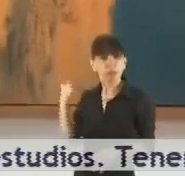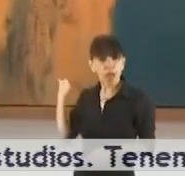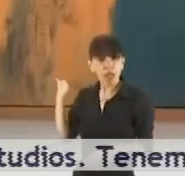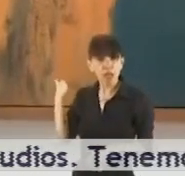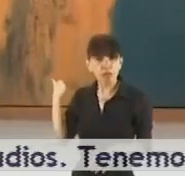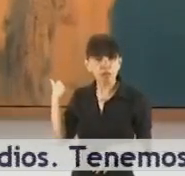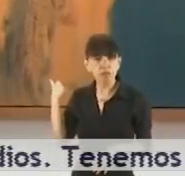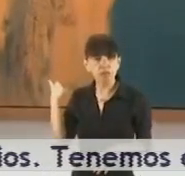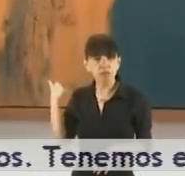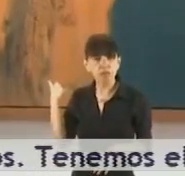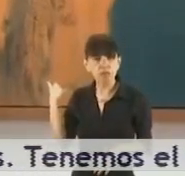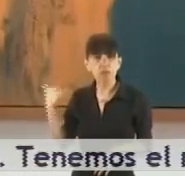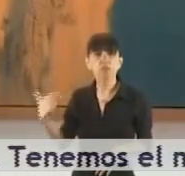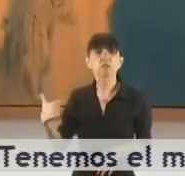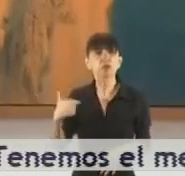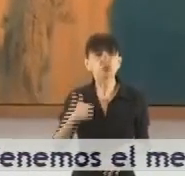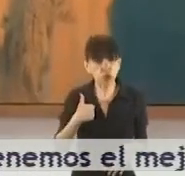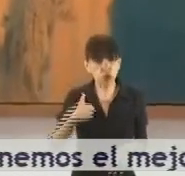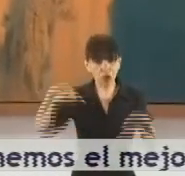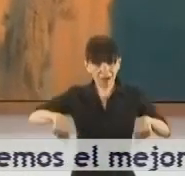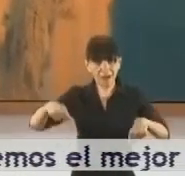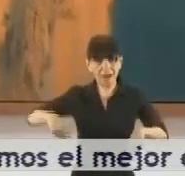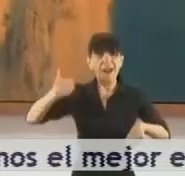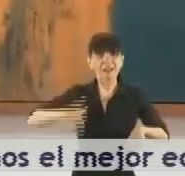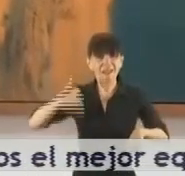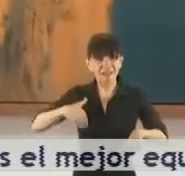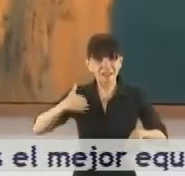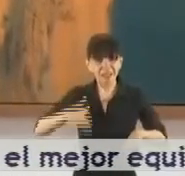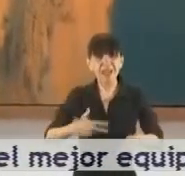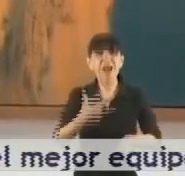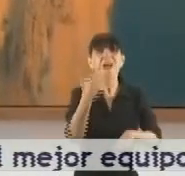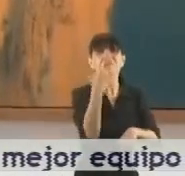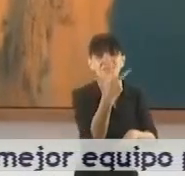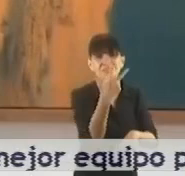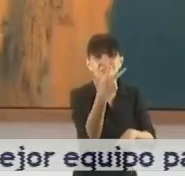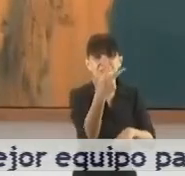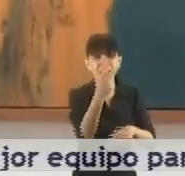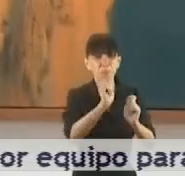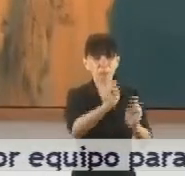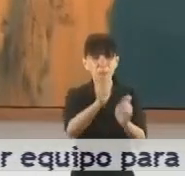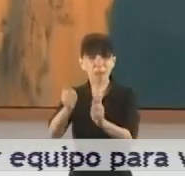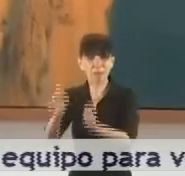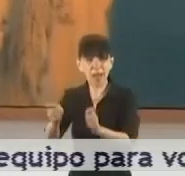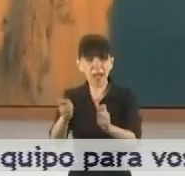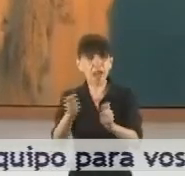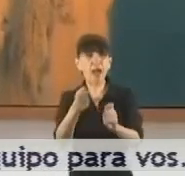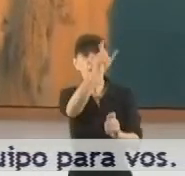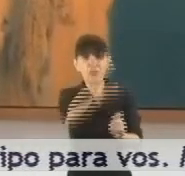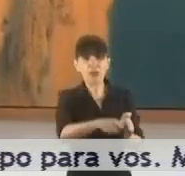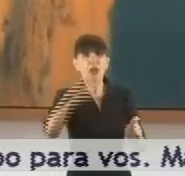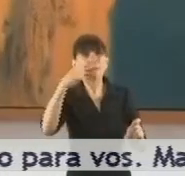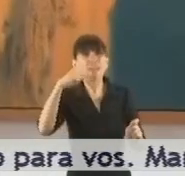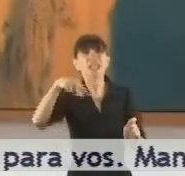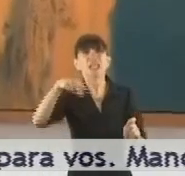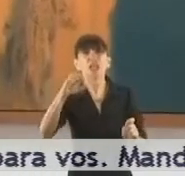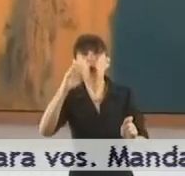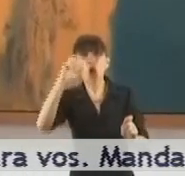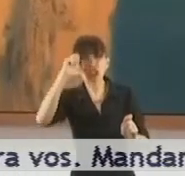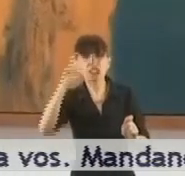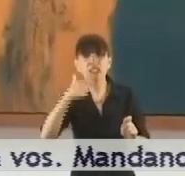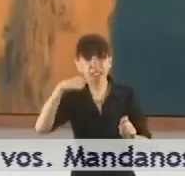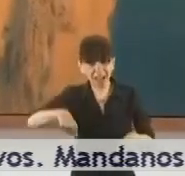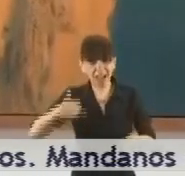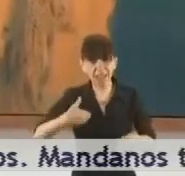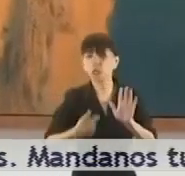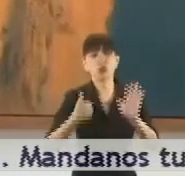le quité las 3 condecoraciones que galardonaron al dictador chileno. Y ya